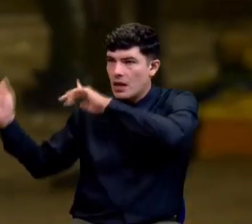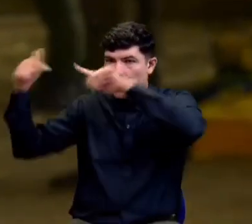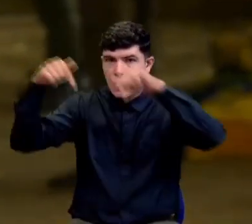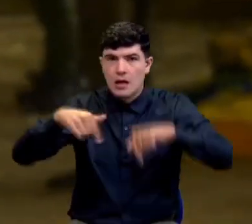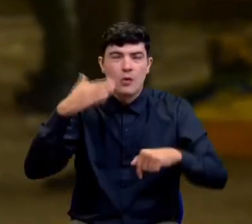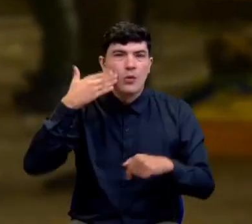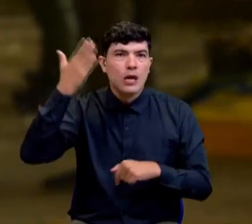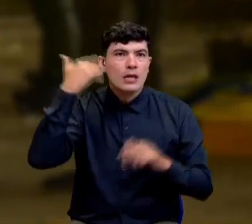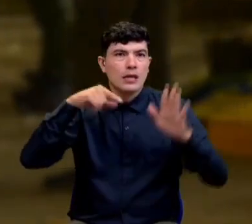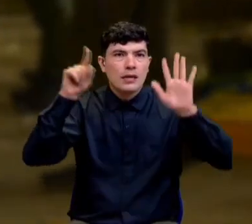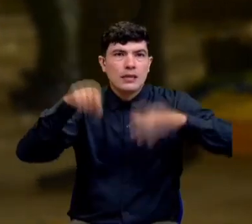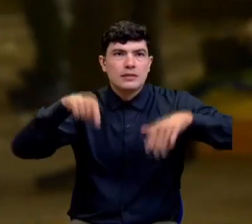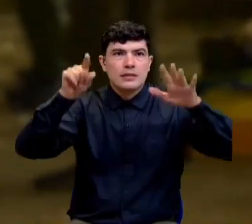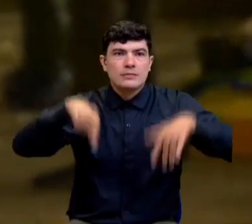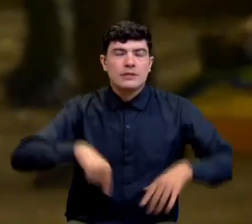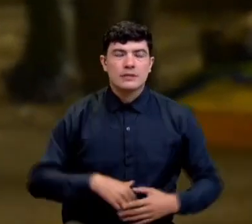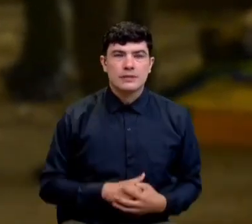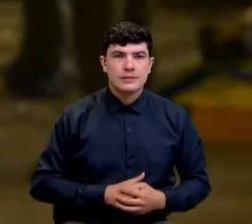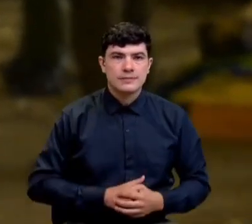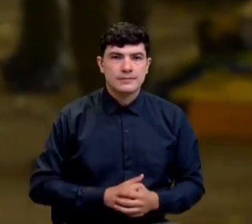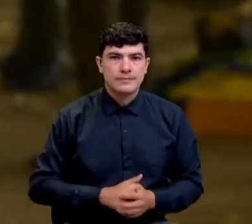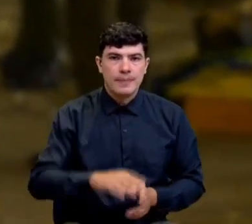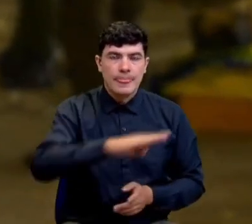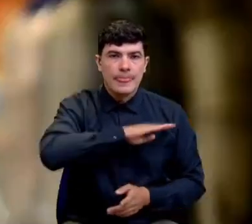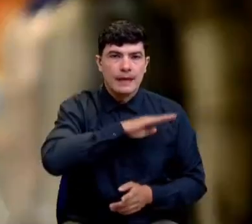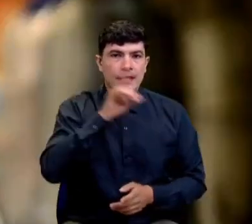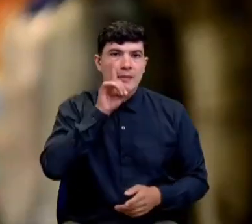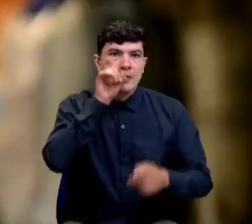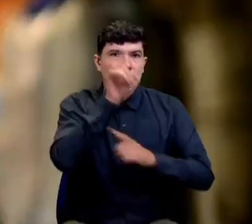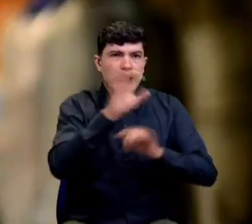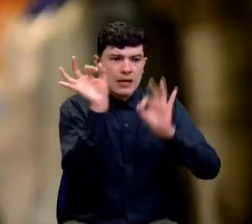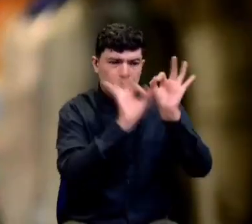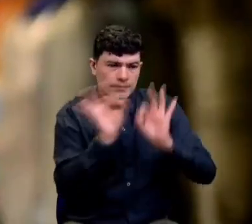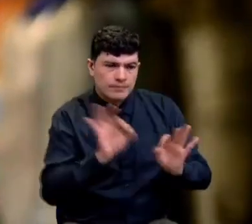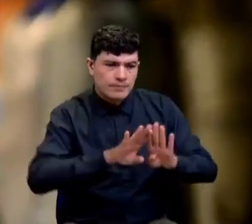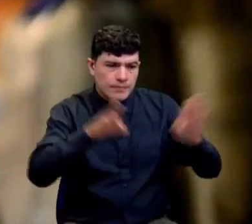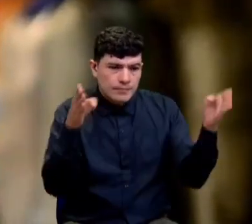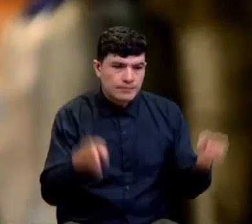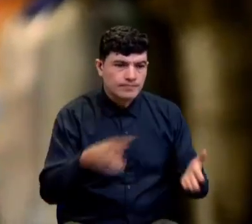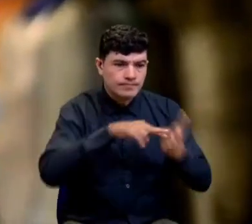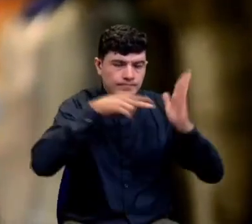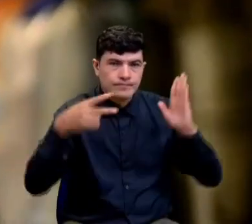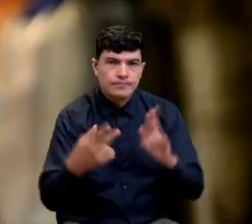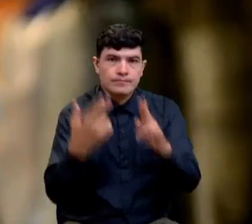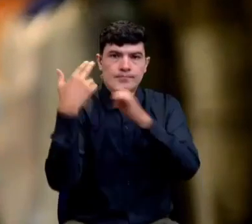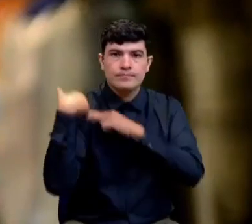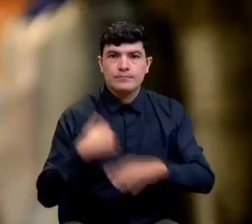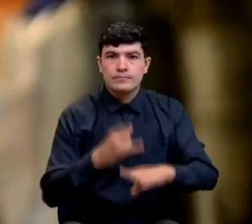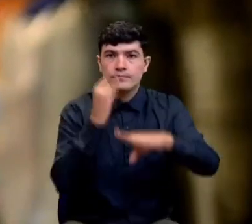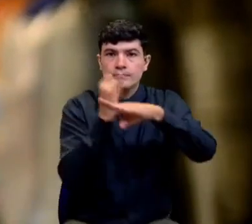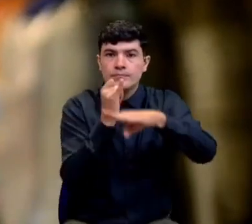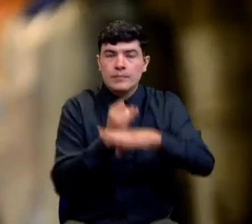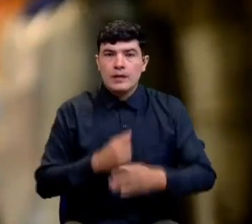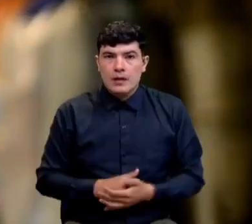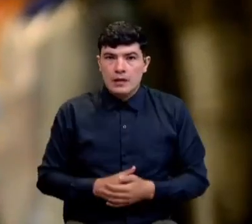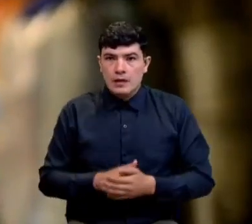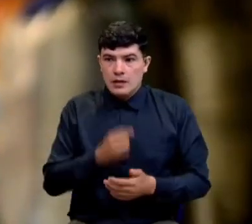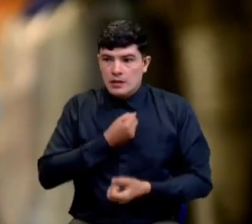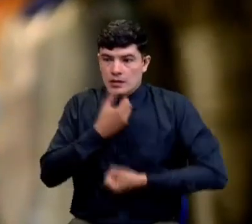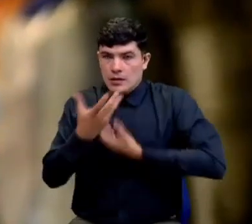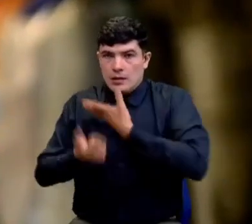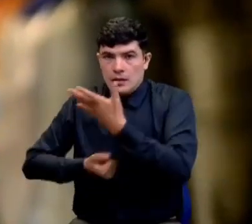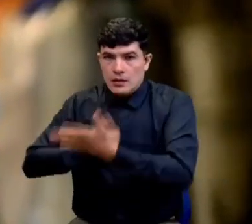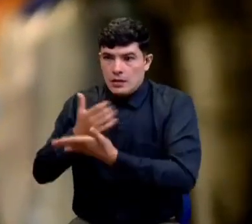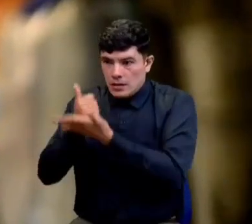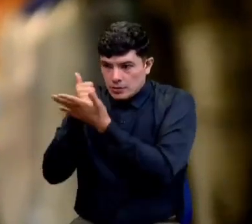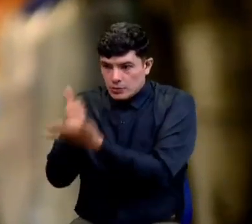hace 6 meses. En la alcaldía de Bucaramanga organizamos una mesa técnica de corresponsabilidad institucional. Nos manifestamos con